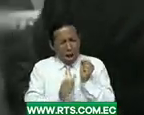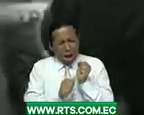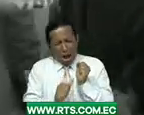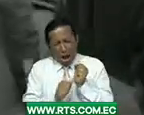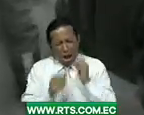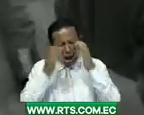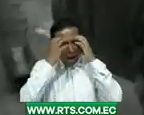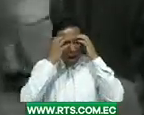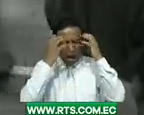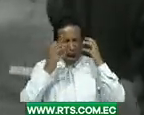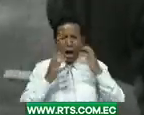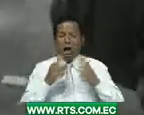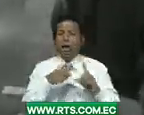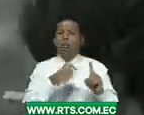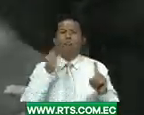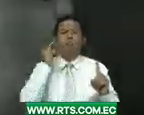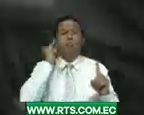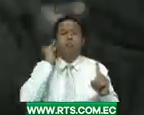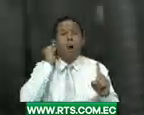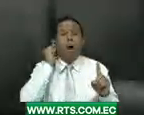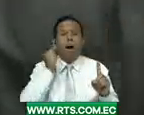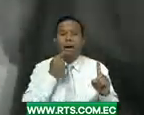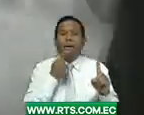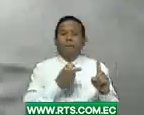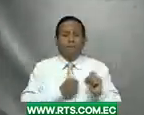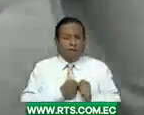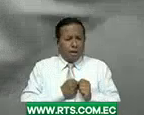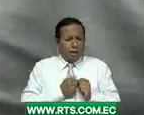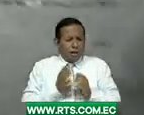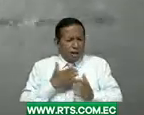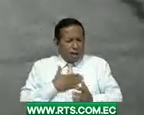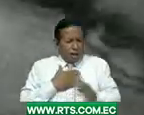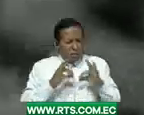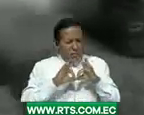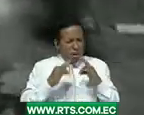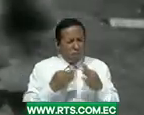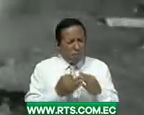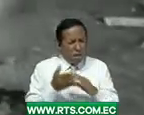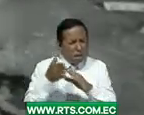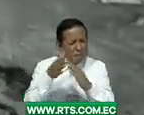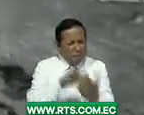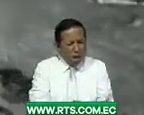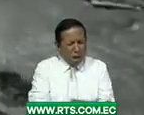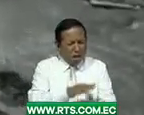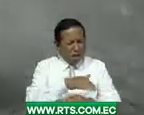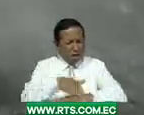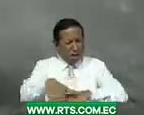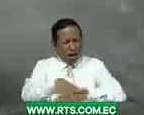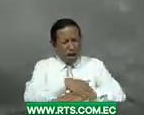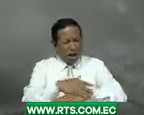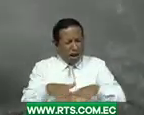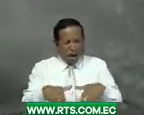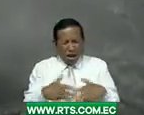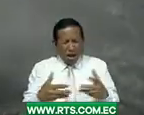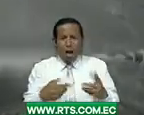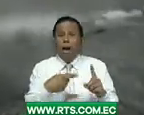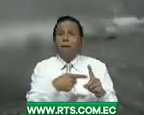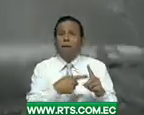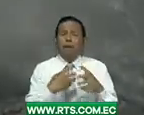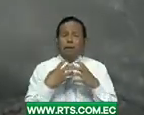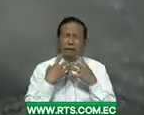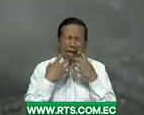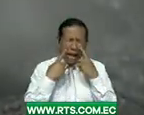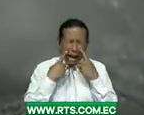Los gritos desgarradores de una mujer que observaba el cuerpo de su pariente sin vida sobre el pavimento eran